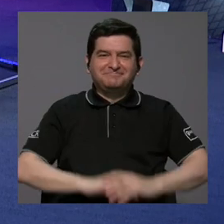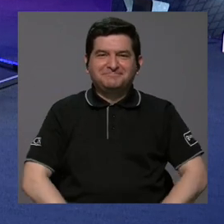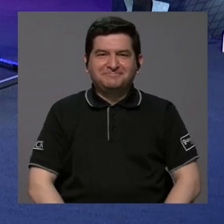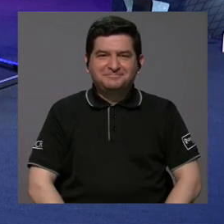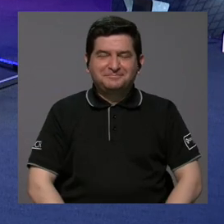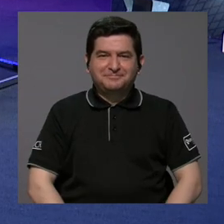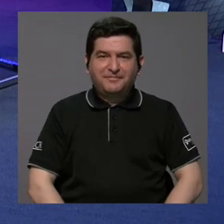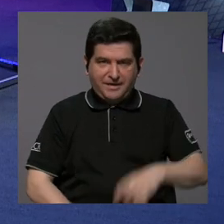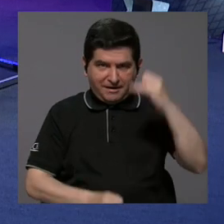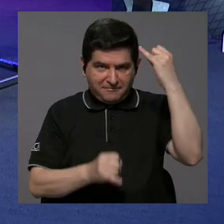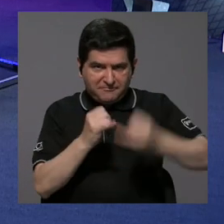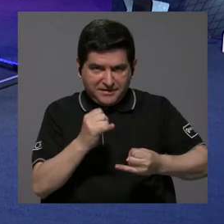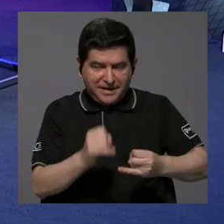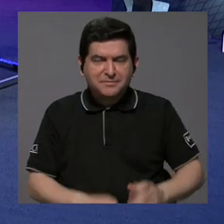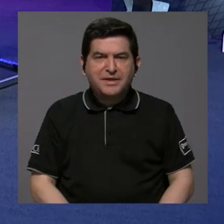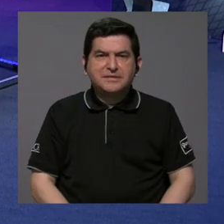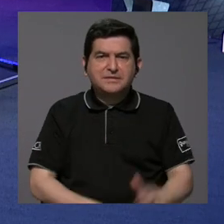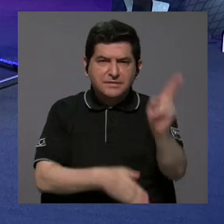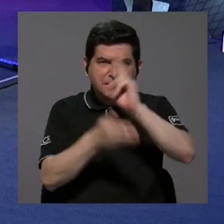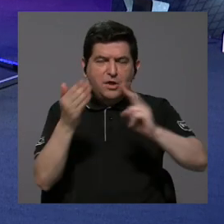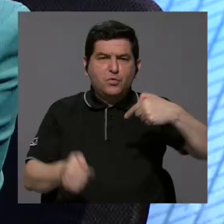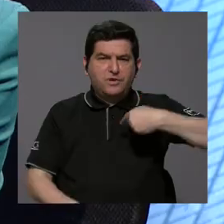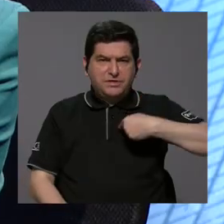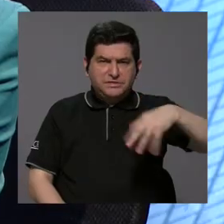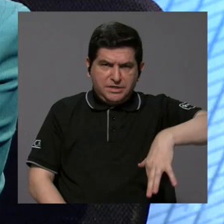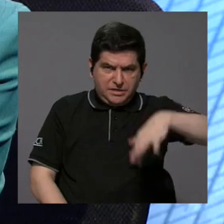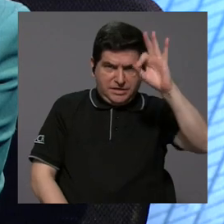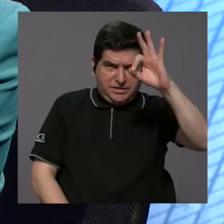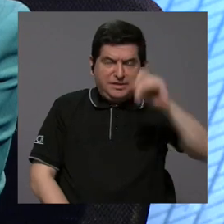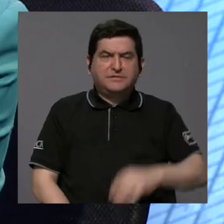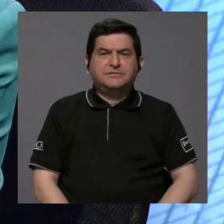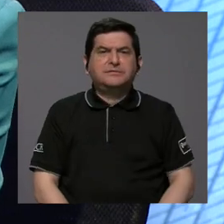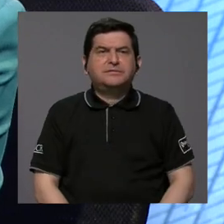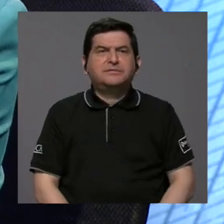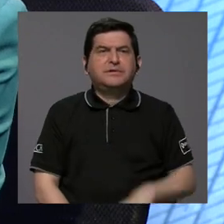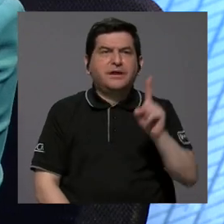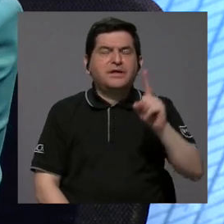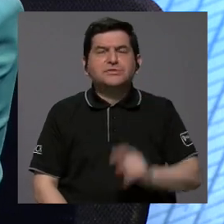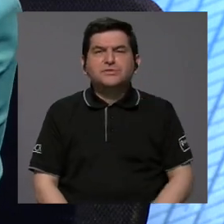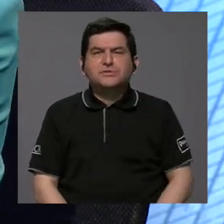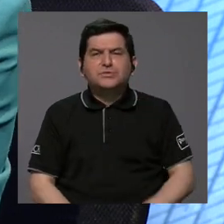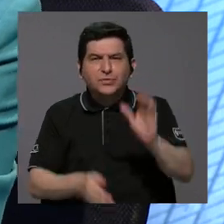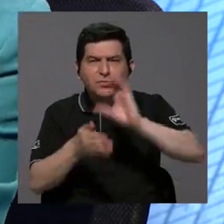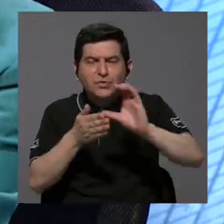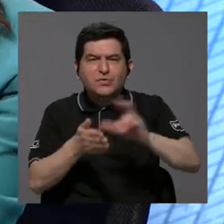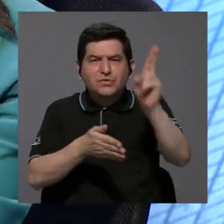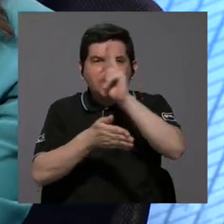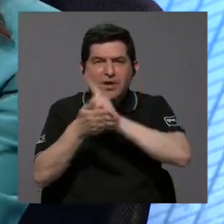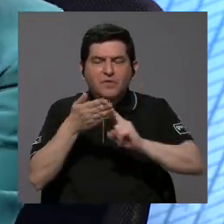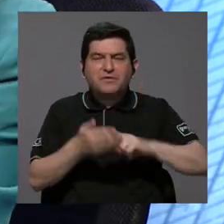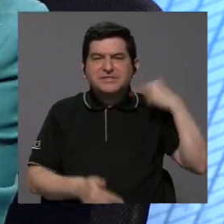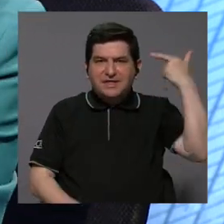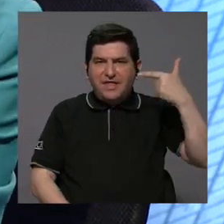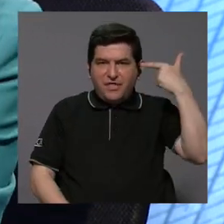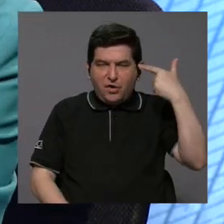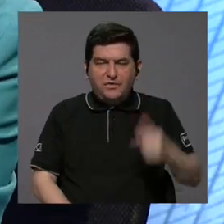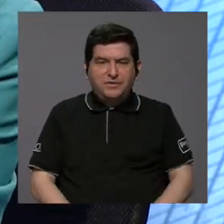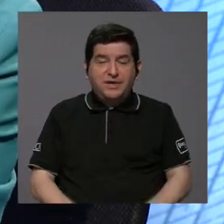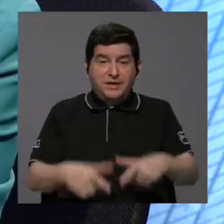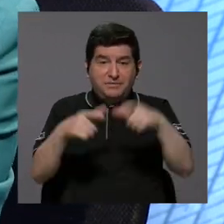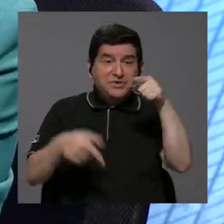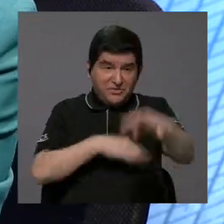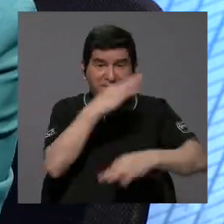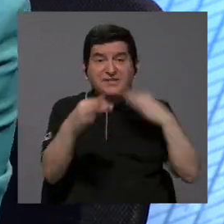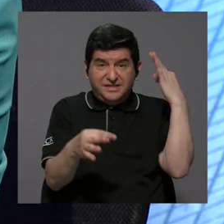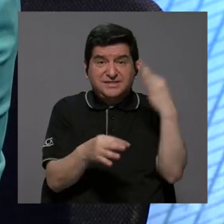y finalmente la universidad que elegí es una un conservatorio de la universidad de Londres y la mayoría son